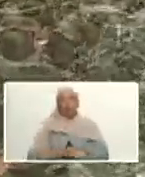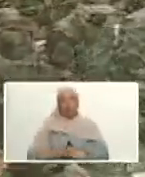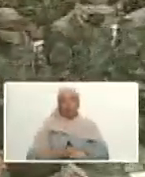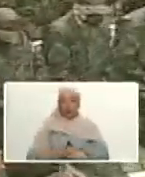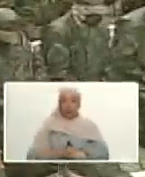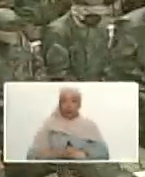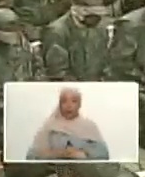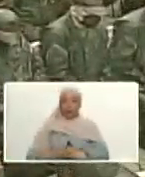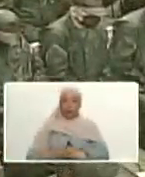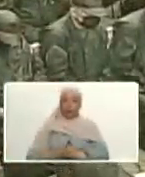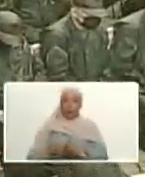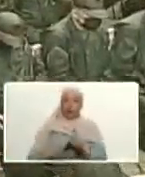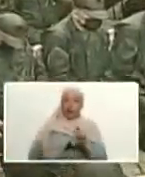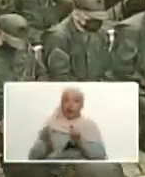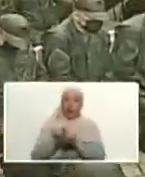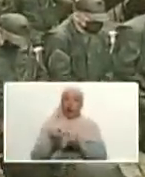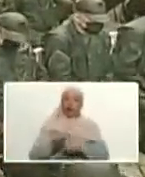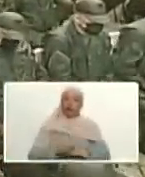Igualmente,